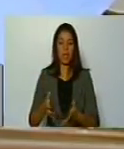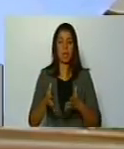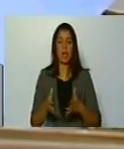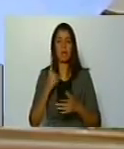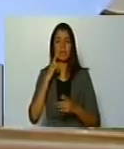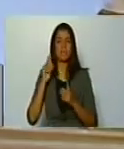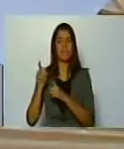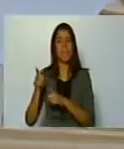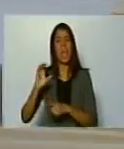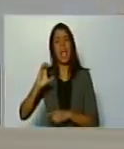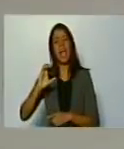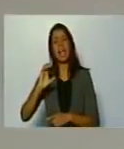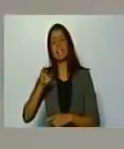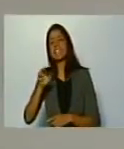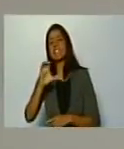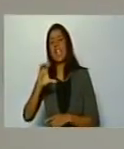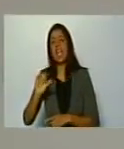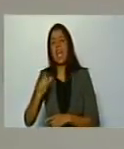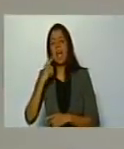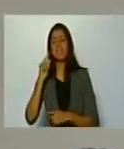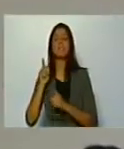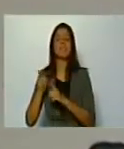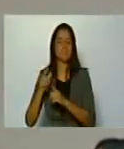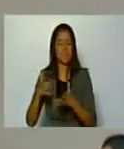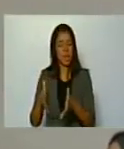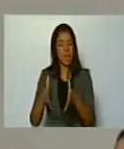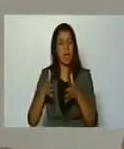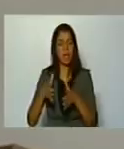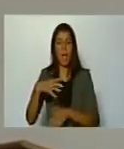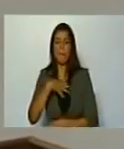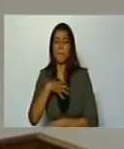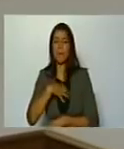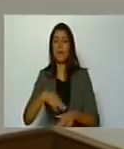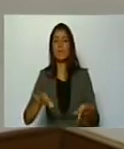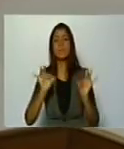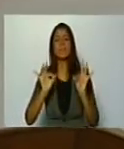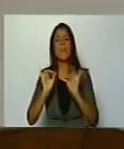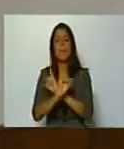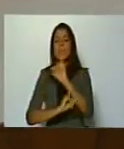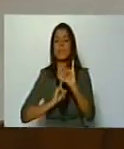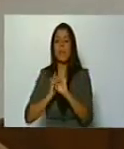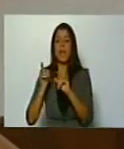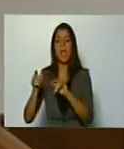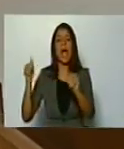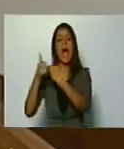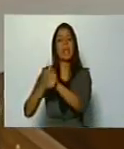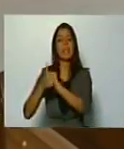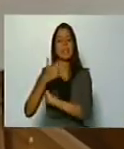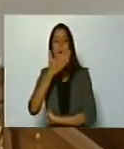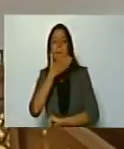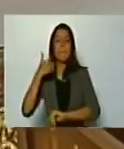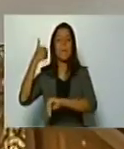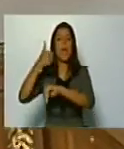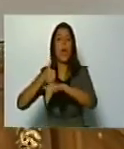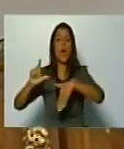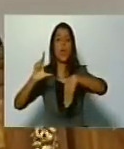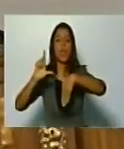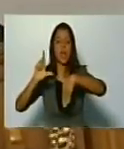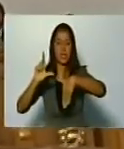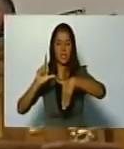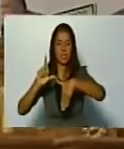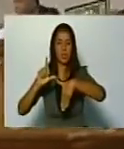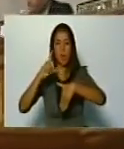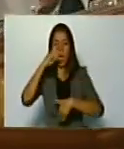por la Asociación de Comités Olímpicos Nacionales con el premio internacional como la mejor atleta femenina de América Latina en el